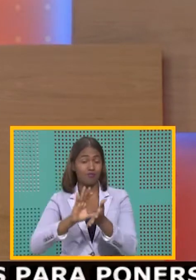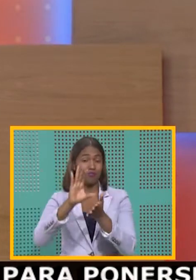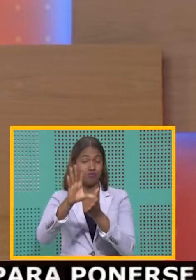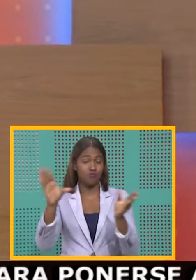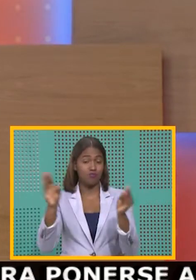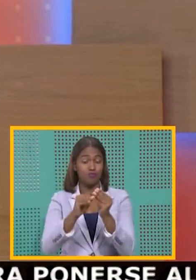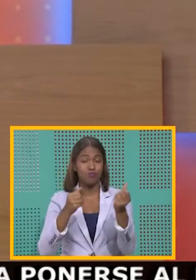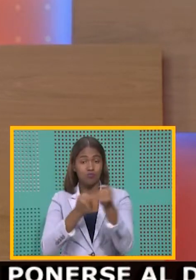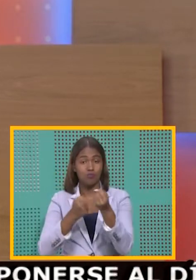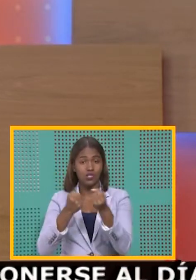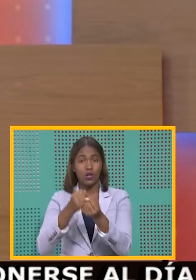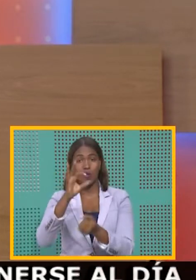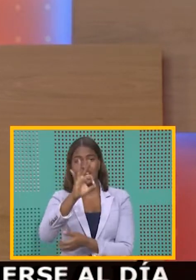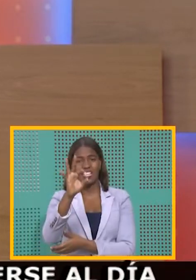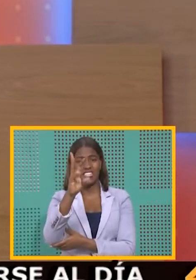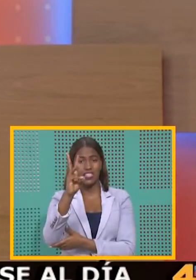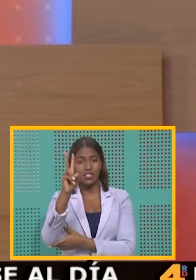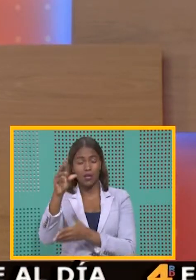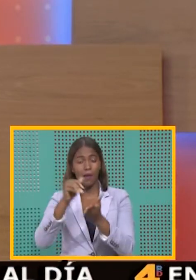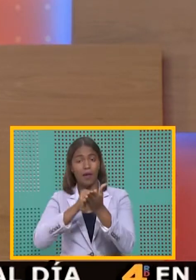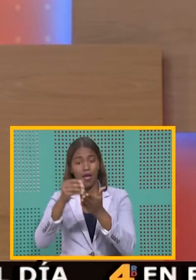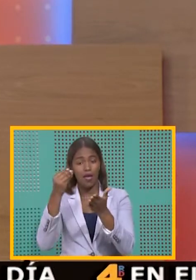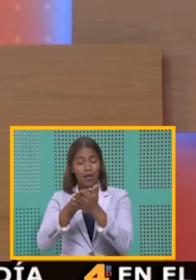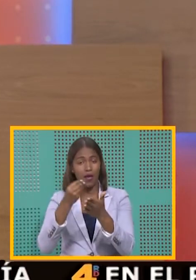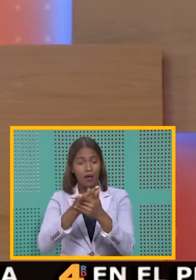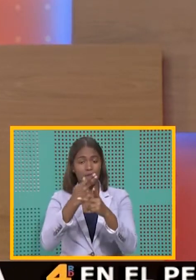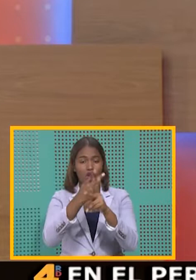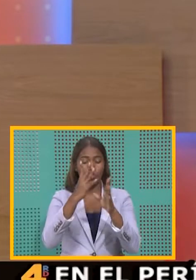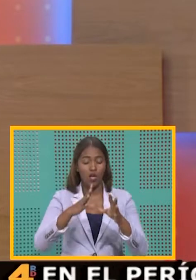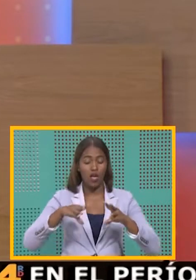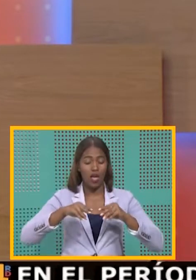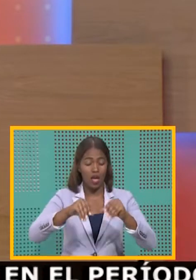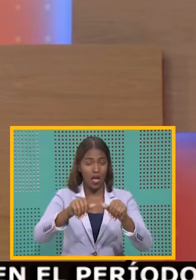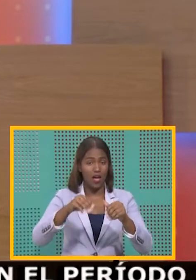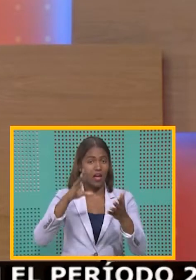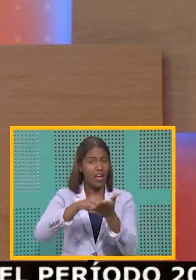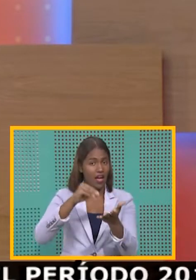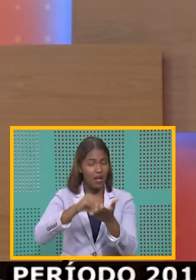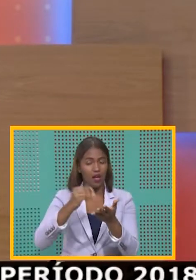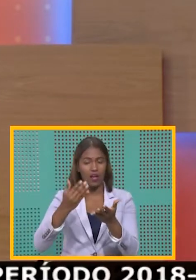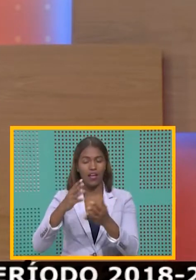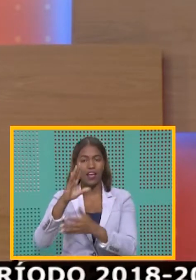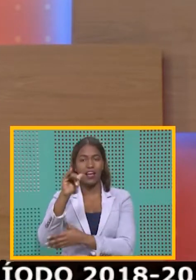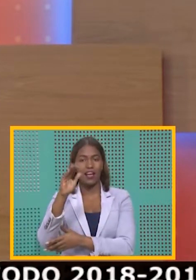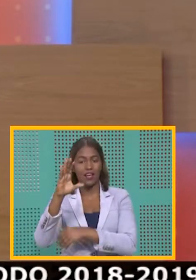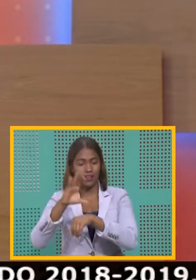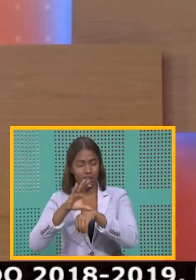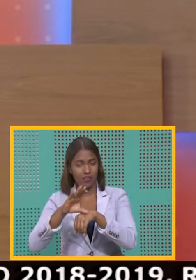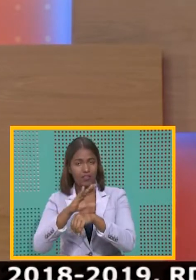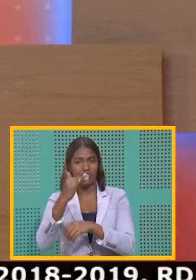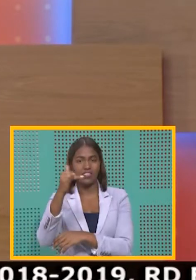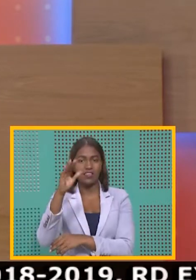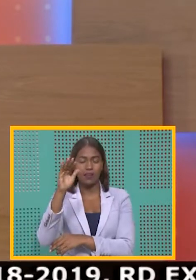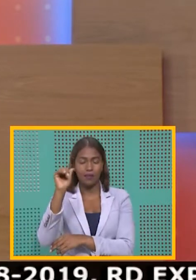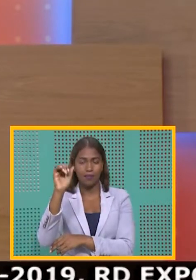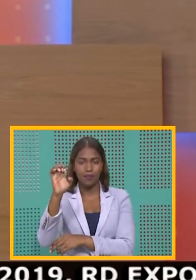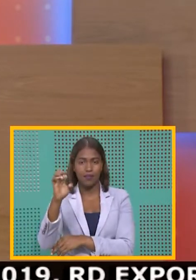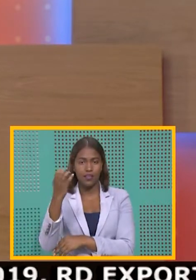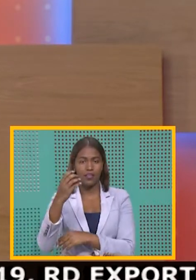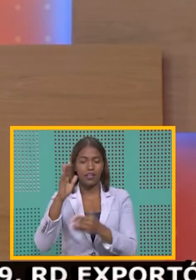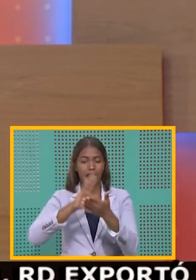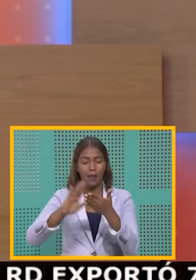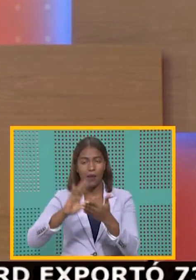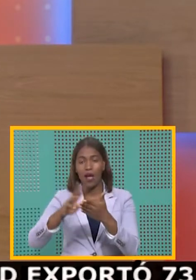de 962 millones de pesos en factorías y producción de arroz, cacao, ñame, jengibre, equipos pesados, limpieza